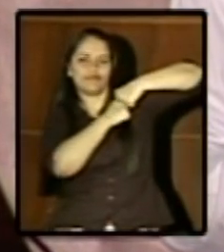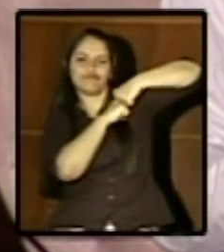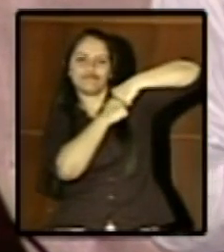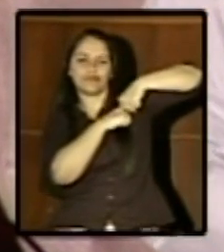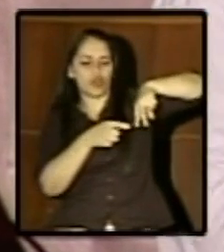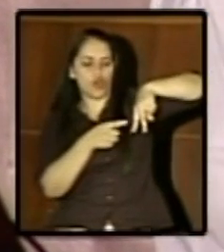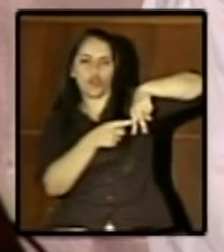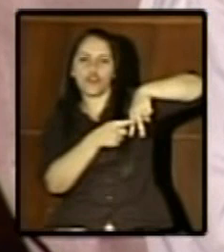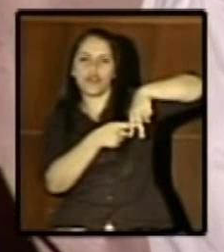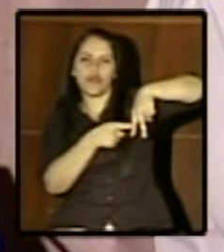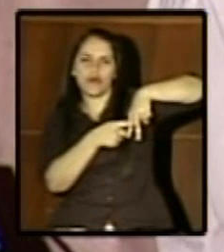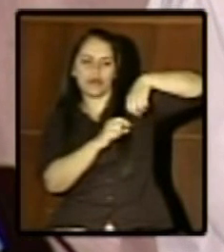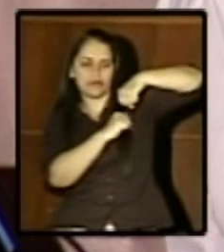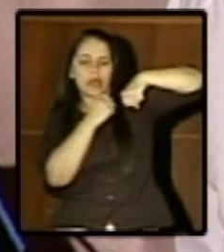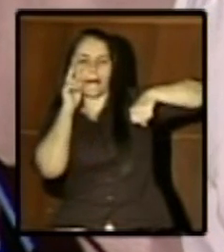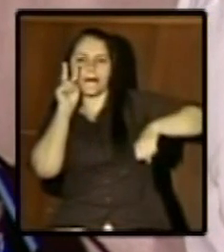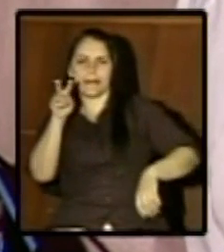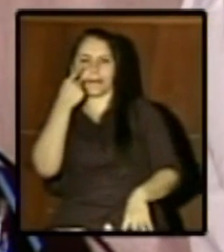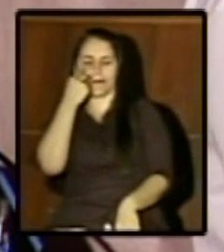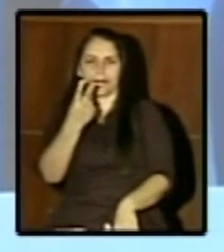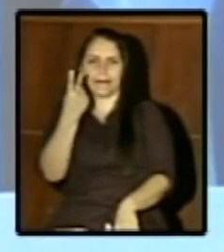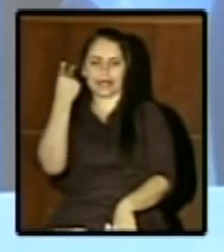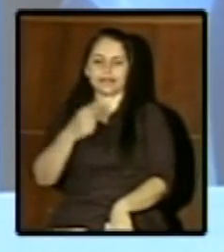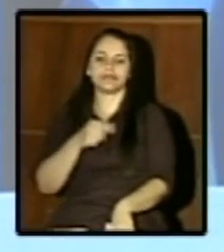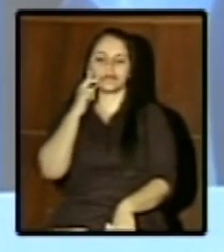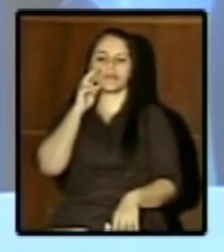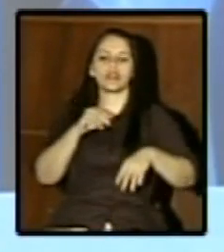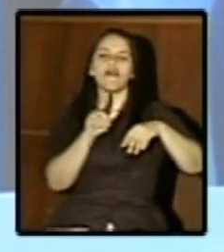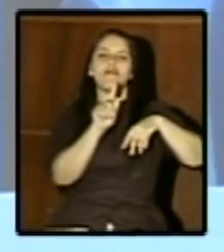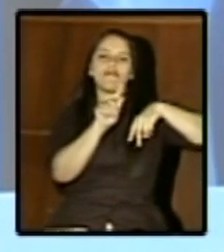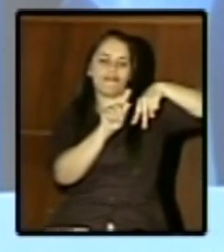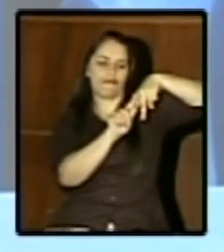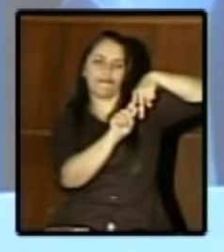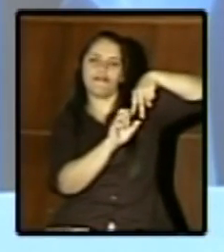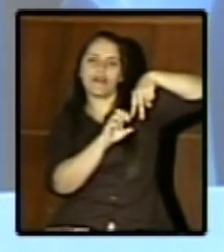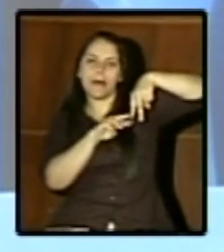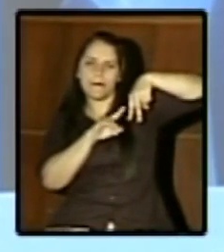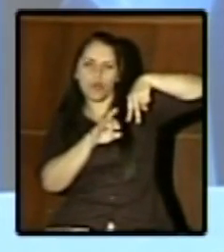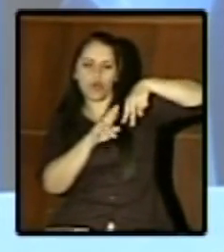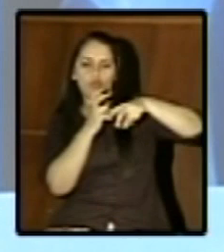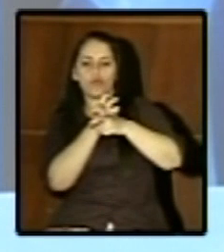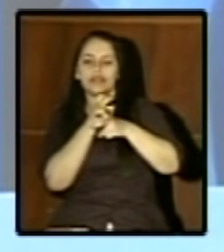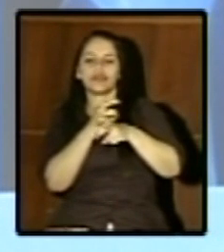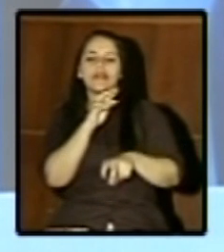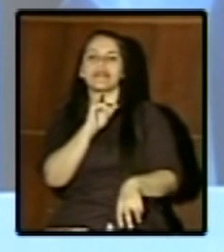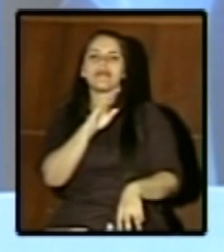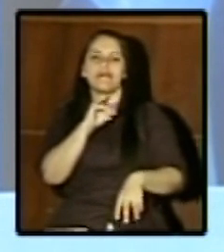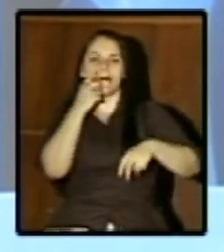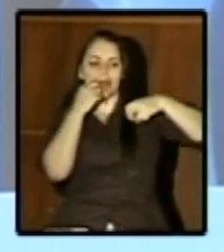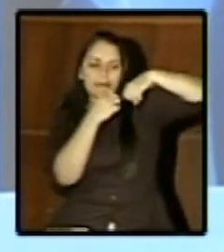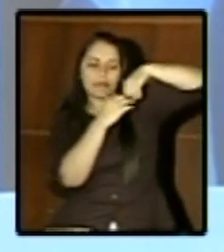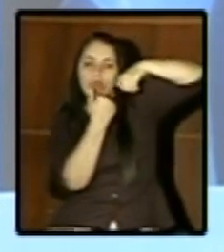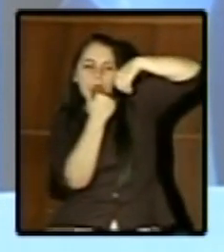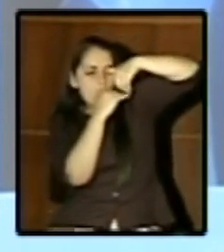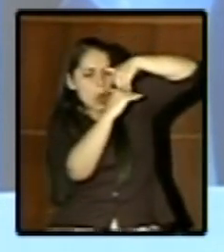uno puede ver si hay algo que no está normal. Miren una cosa, aquí tenemos el fémur y aquí tenemos la tibia. Y entre estos dos huesos miren que hay